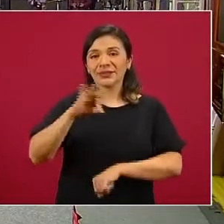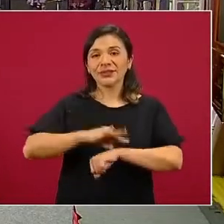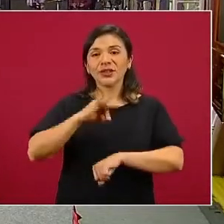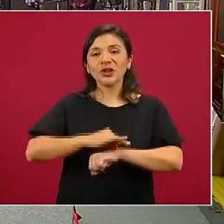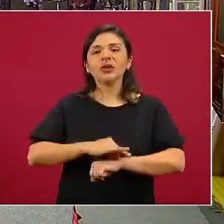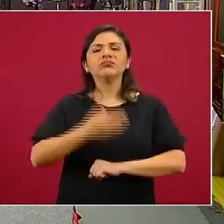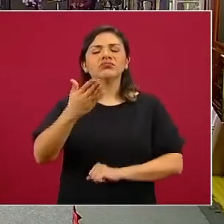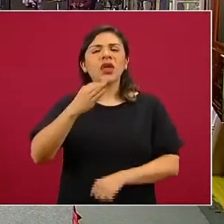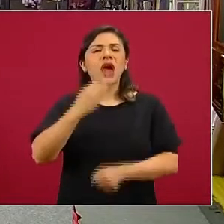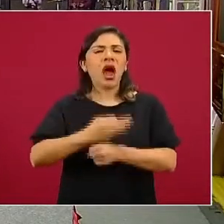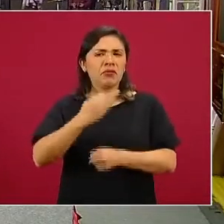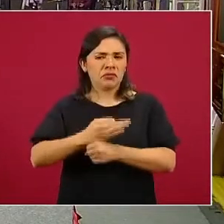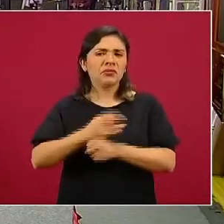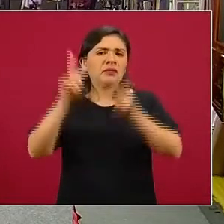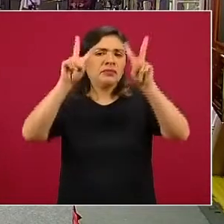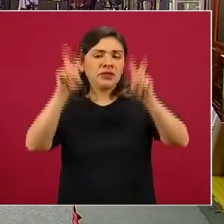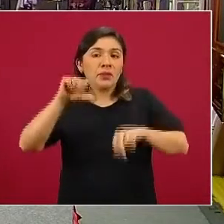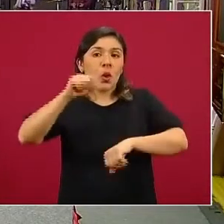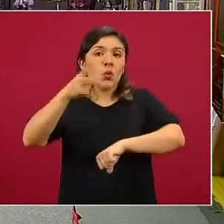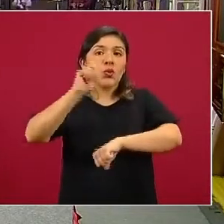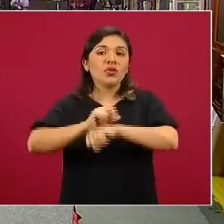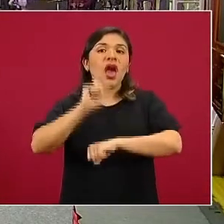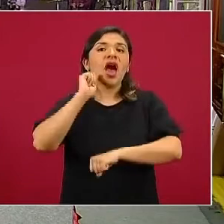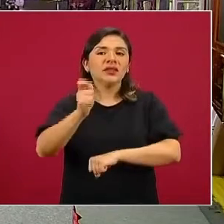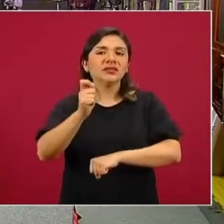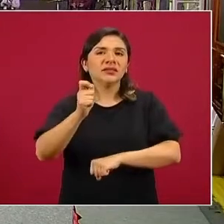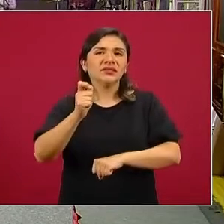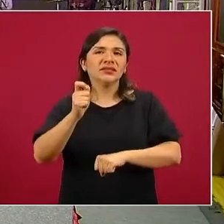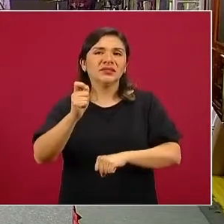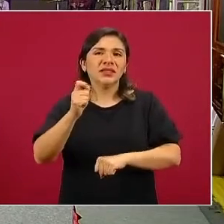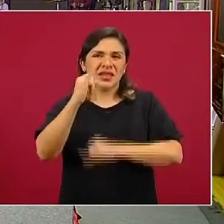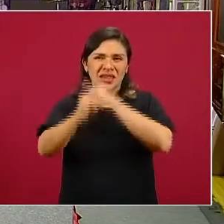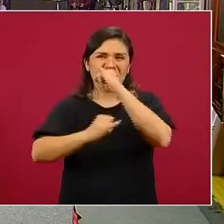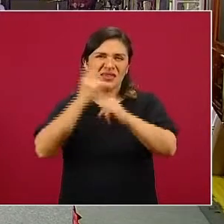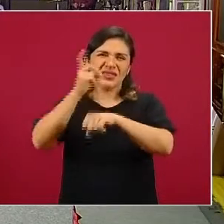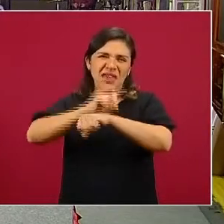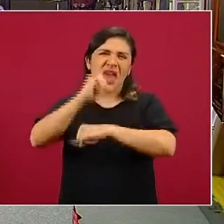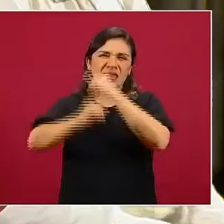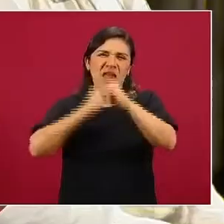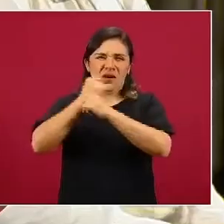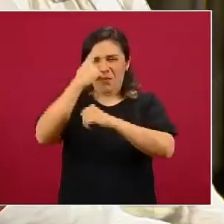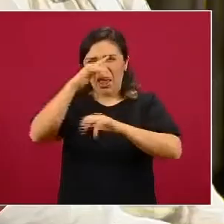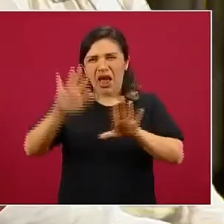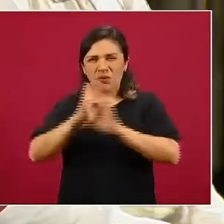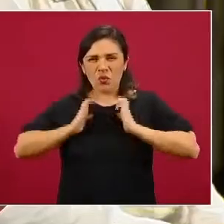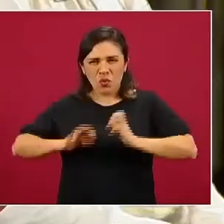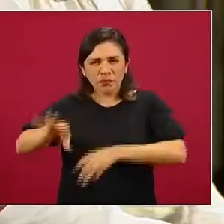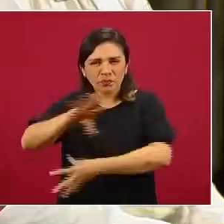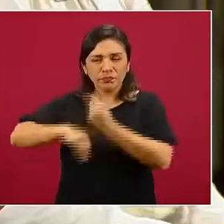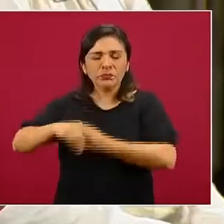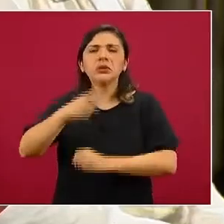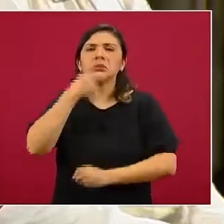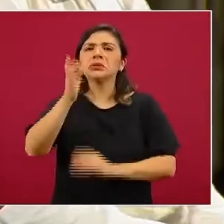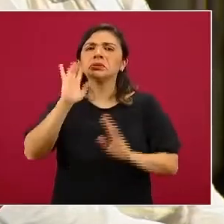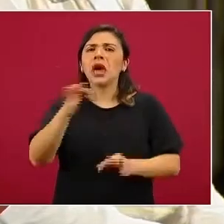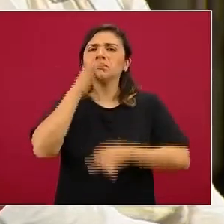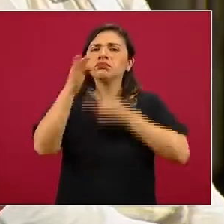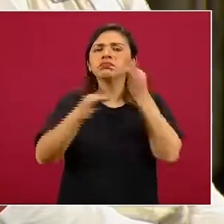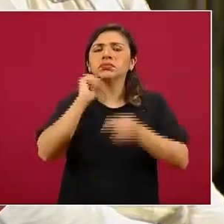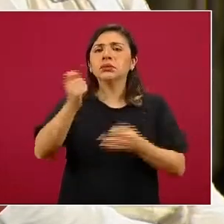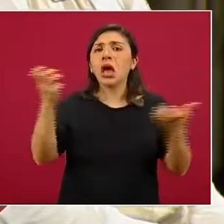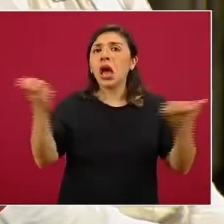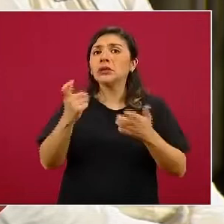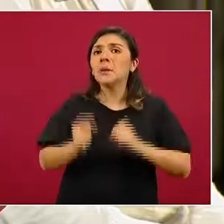11. Pues a propósito de este día que se conmemora del trasplante, de Internacional del Trasplante, se notificó que se realizó el